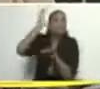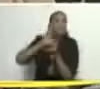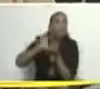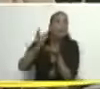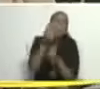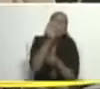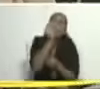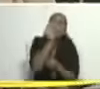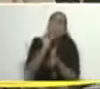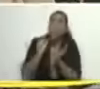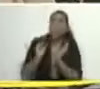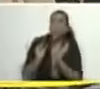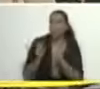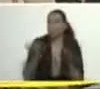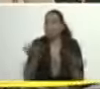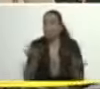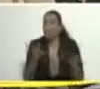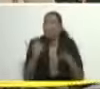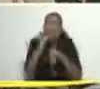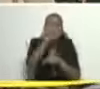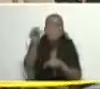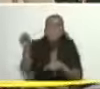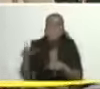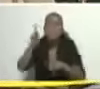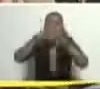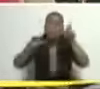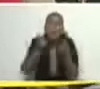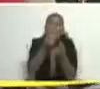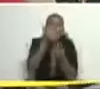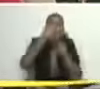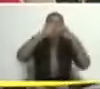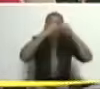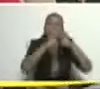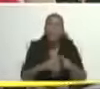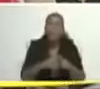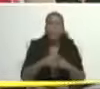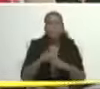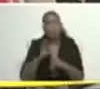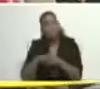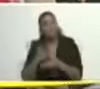Poco dinero, porque son poblaciones pequeñas. Y dicen,